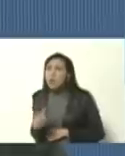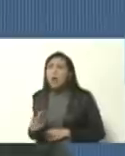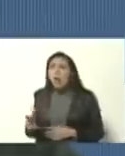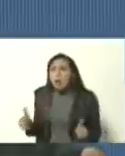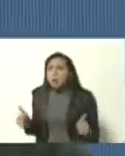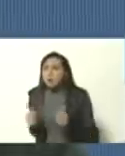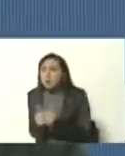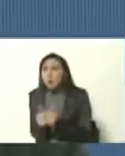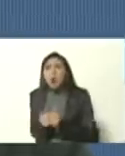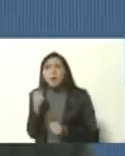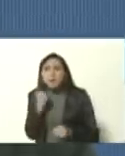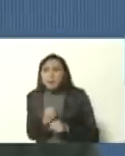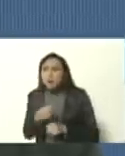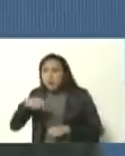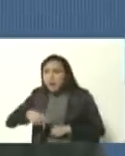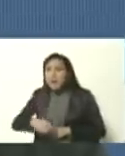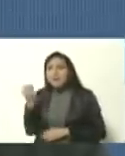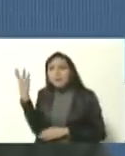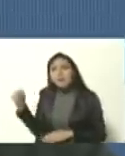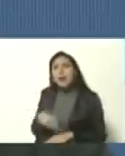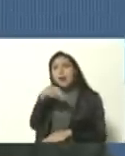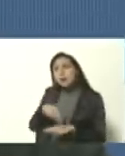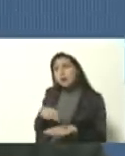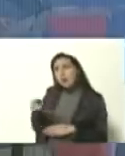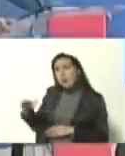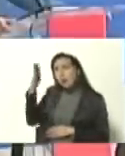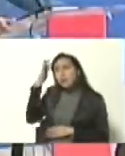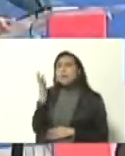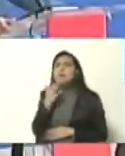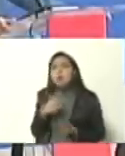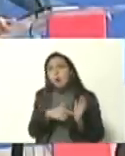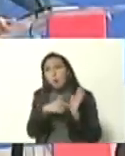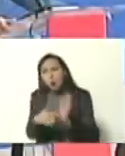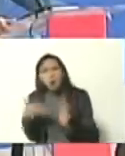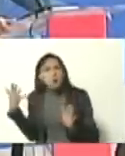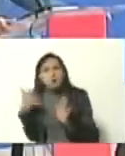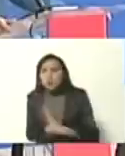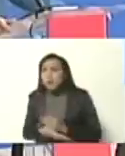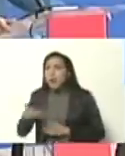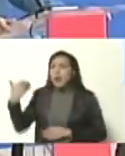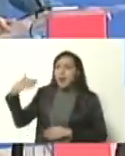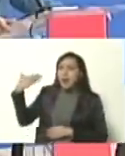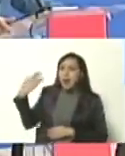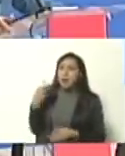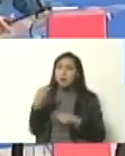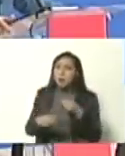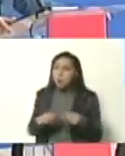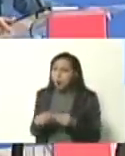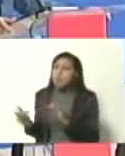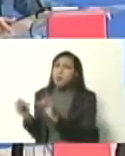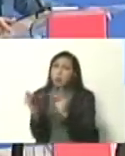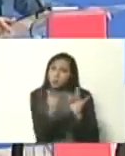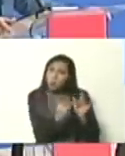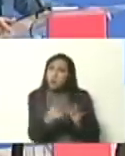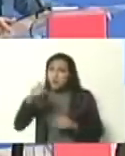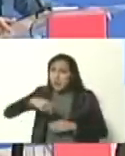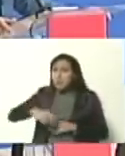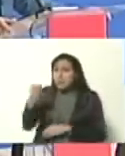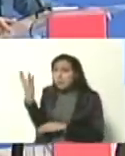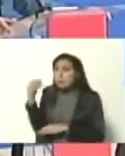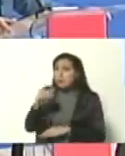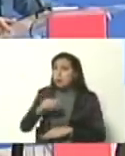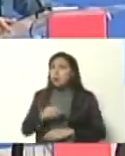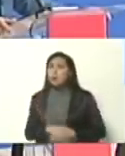Asamblea Nacional, tomando también como referencia que usted ha indicado que en otras oportunidades se han dado estos contactos con trabajadores aquí del